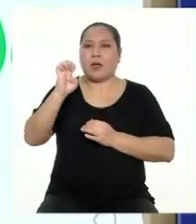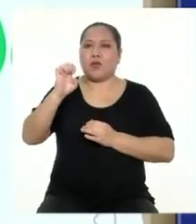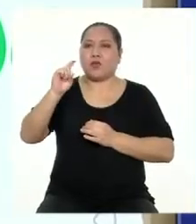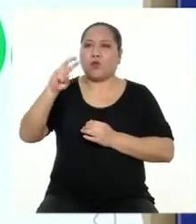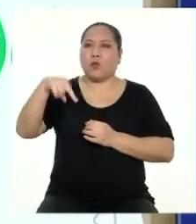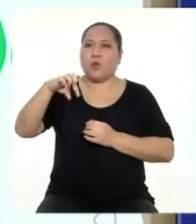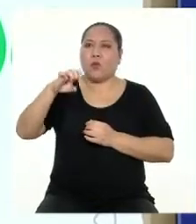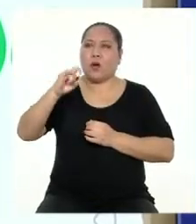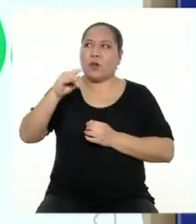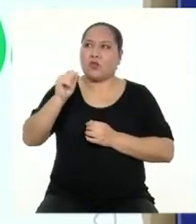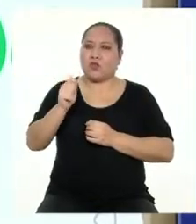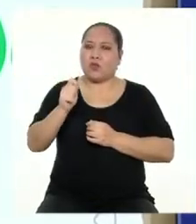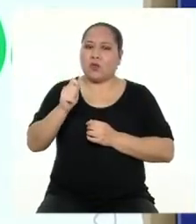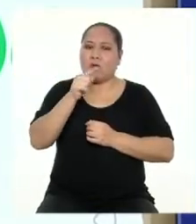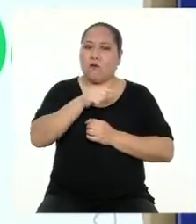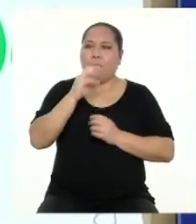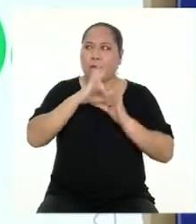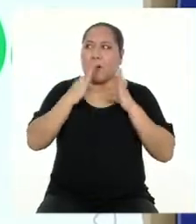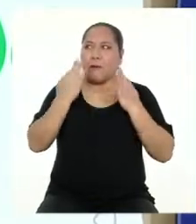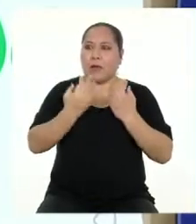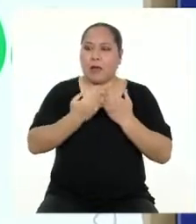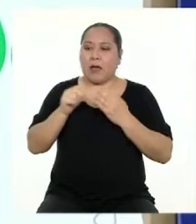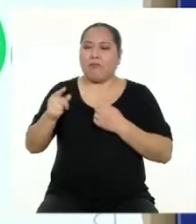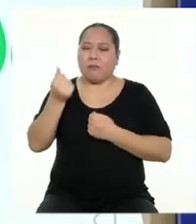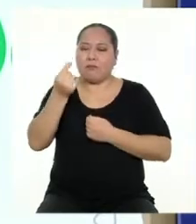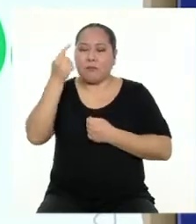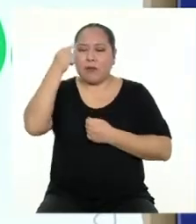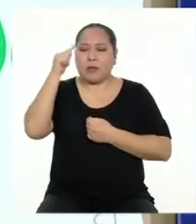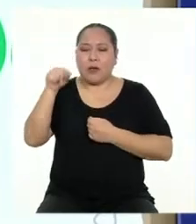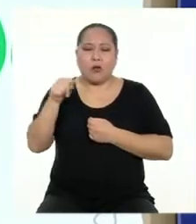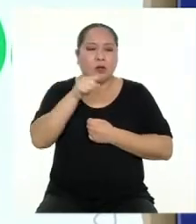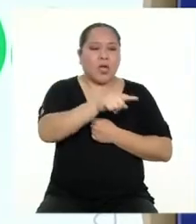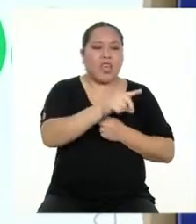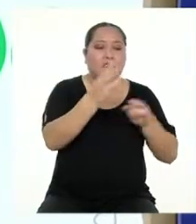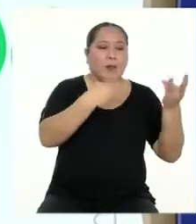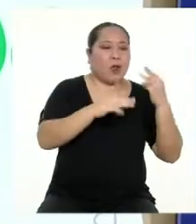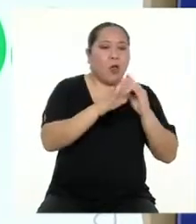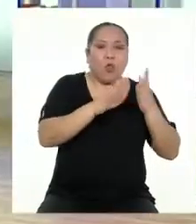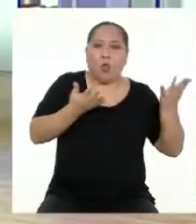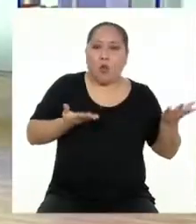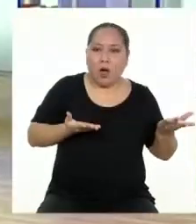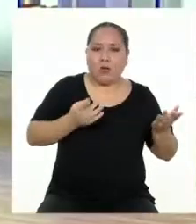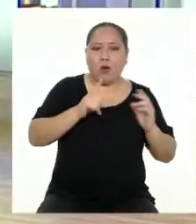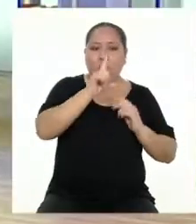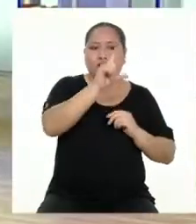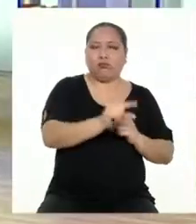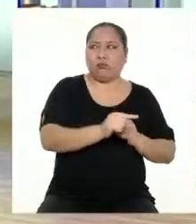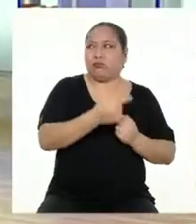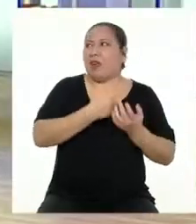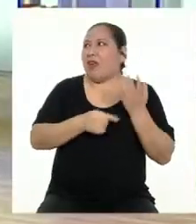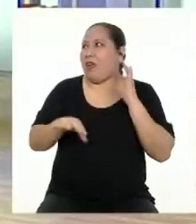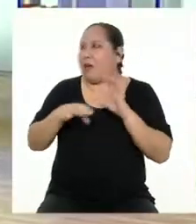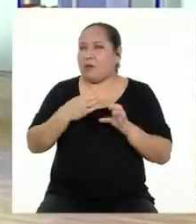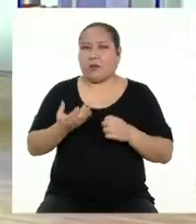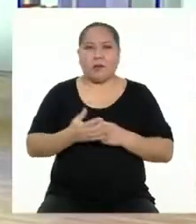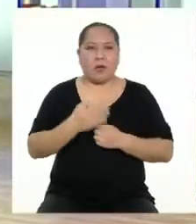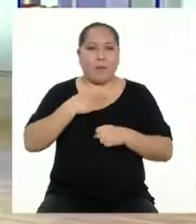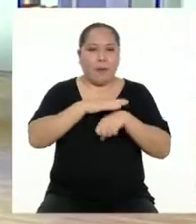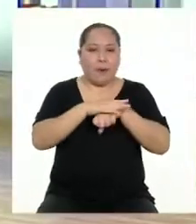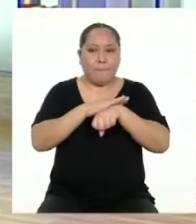y cuando vamos a adquirirlos en el mercado no están disponibles o están escasos? ¿Qué hacemos? O sea, en mi